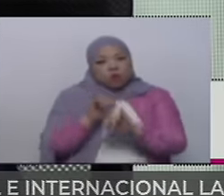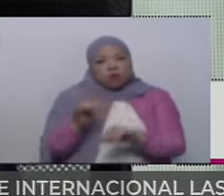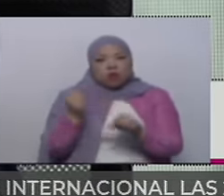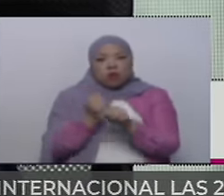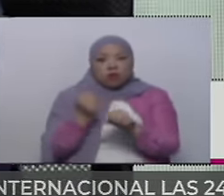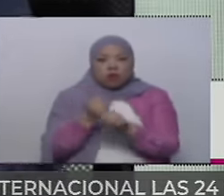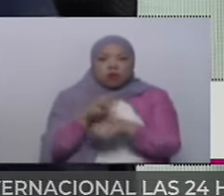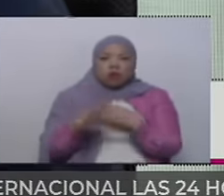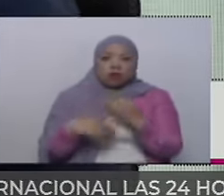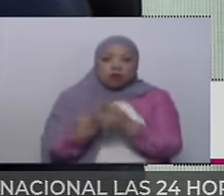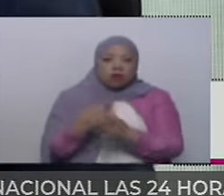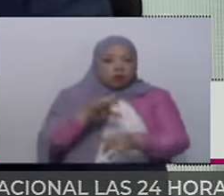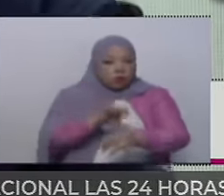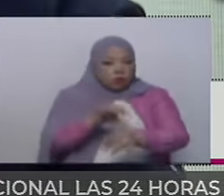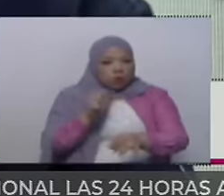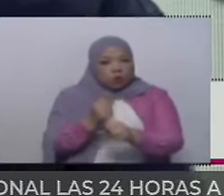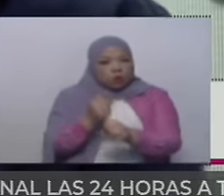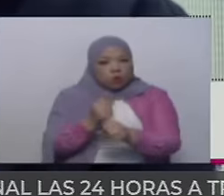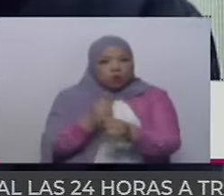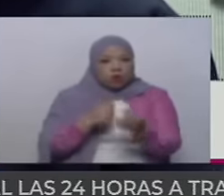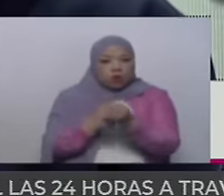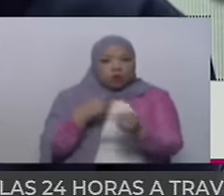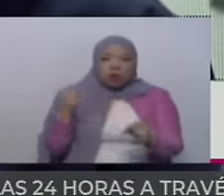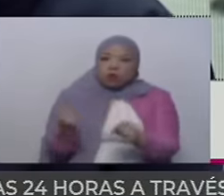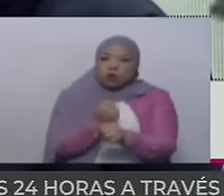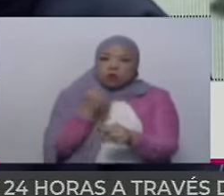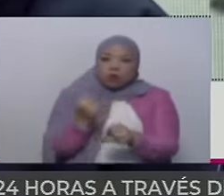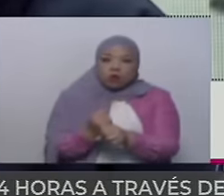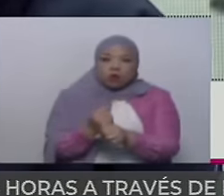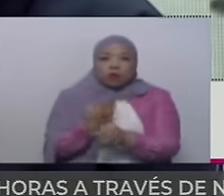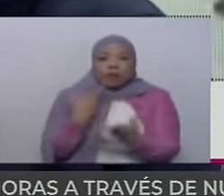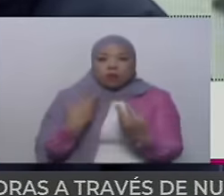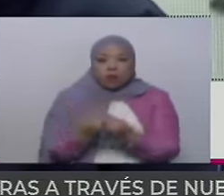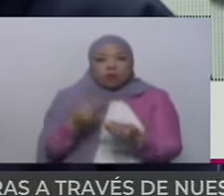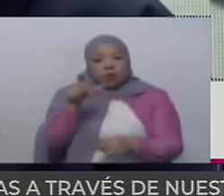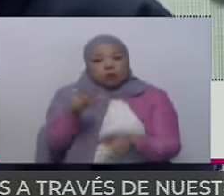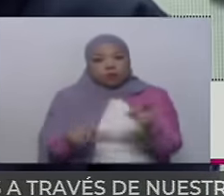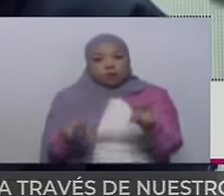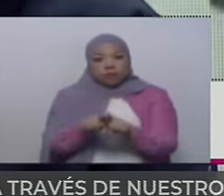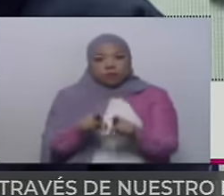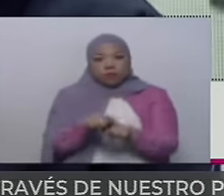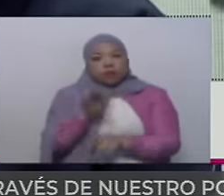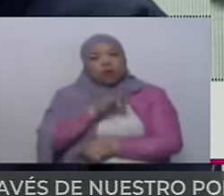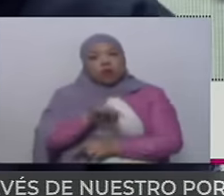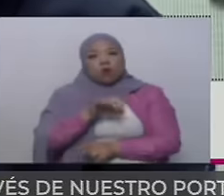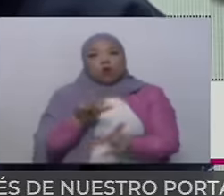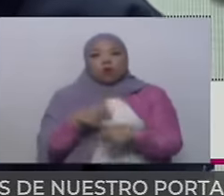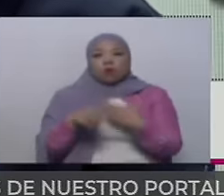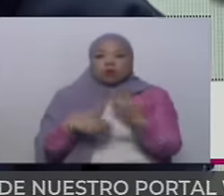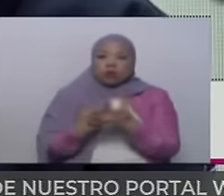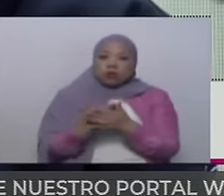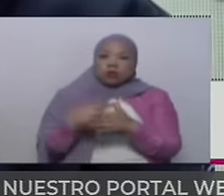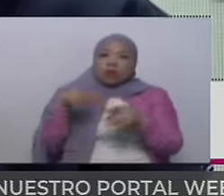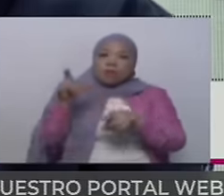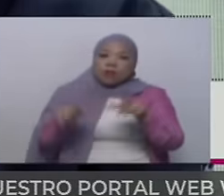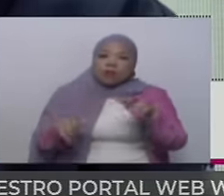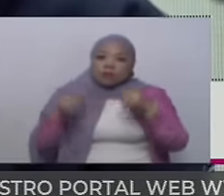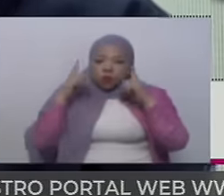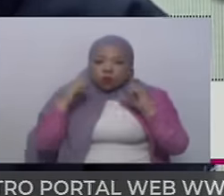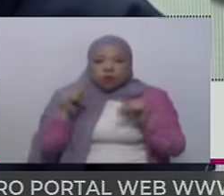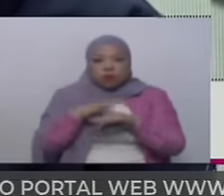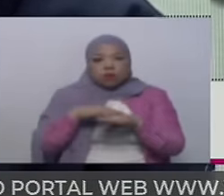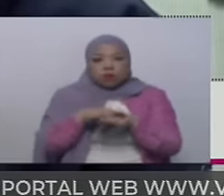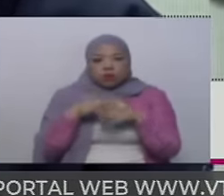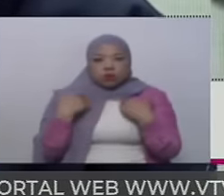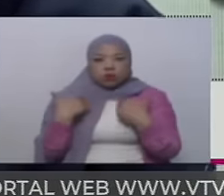La doctora Gisela fue coautora de este trabajo junto con el doctor Capote, la Sociedad Anticancerosa y un grupo de especialistas del Ministerio